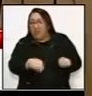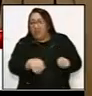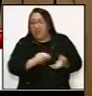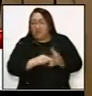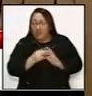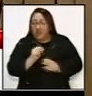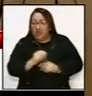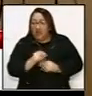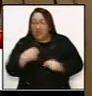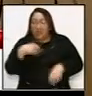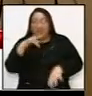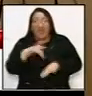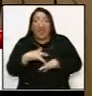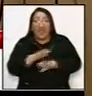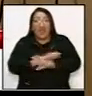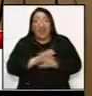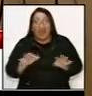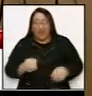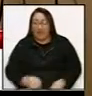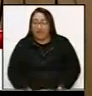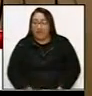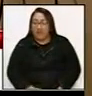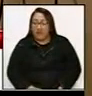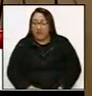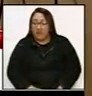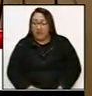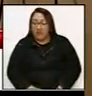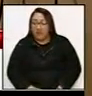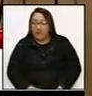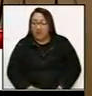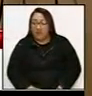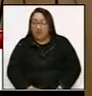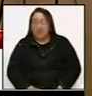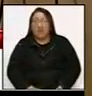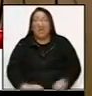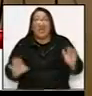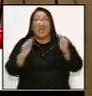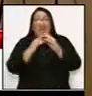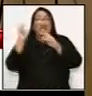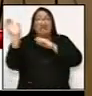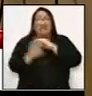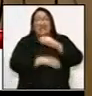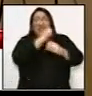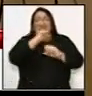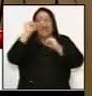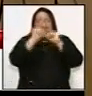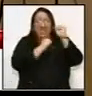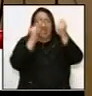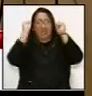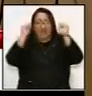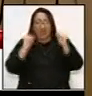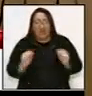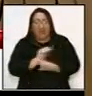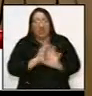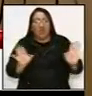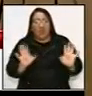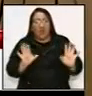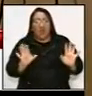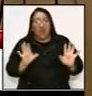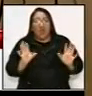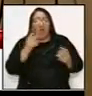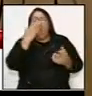segundo caso, han debido de tocar nada, sellar la casa, sacar a todos, ya que ahí tenía que investigarse